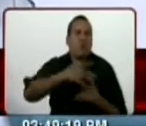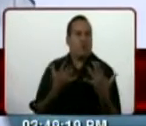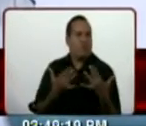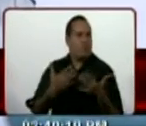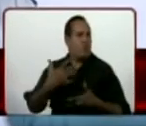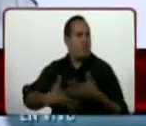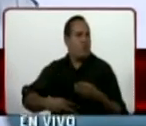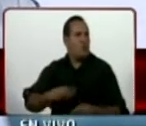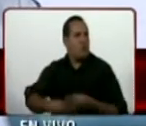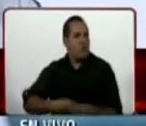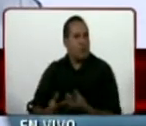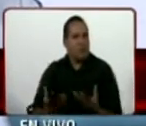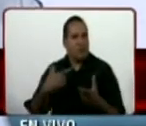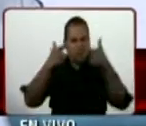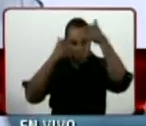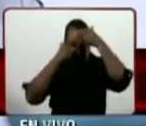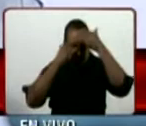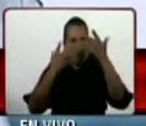dejó. Y